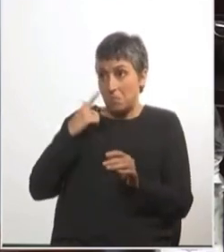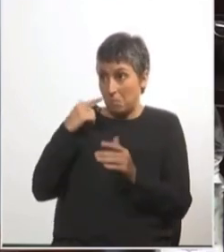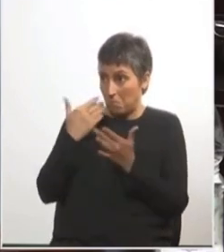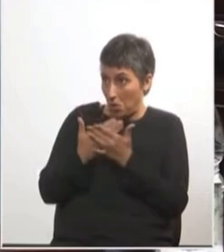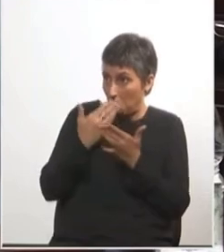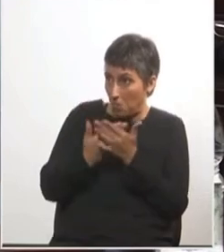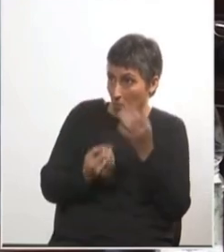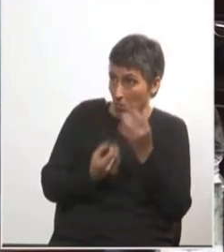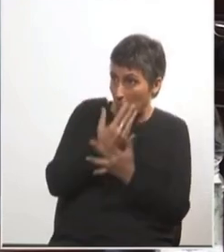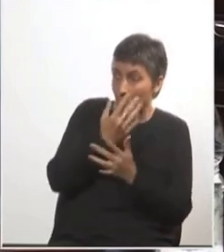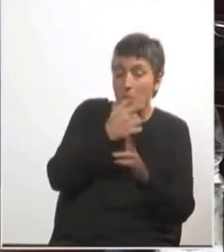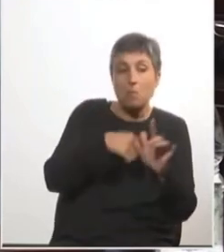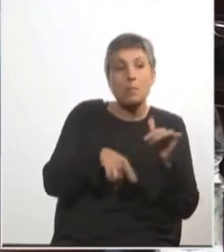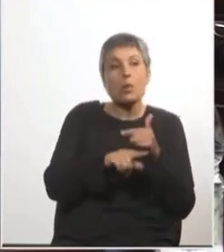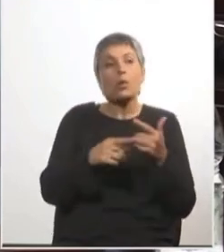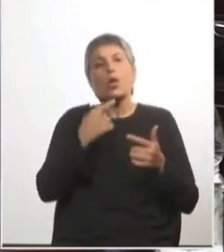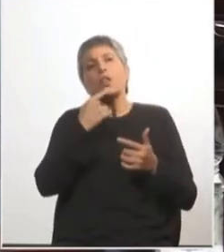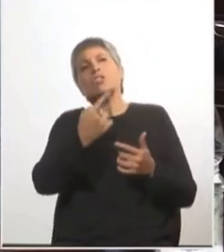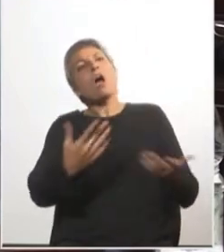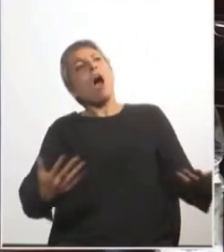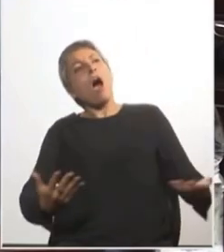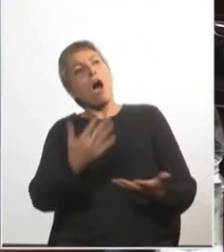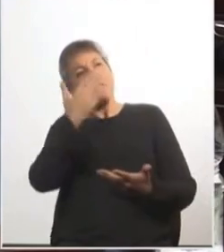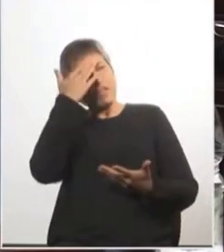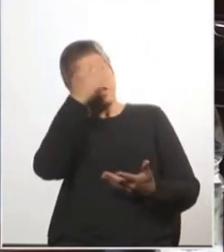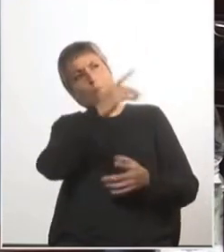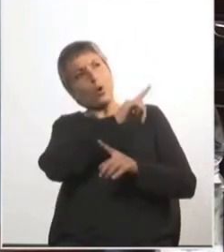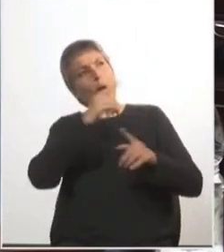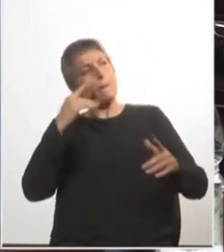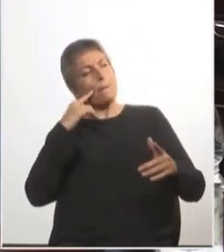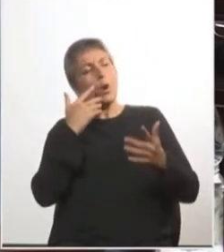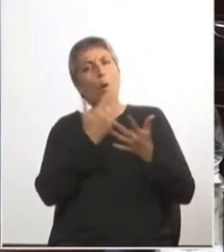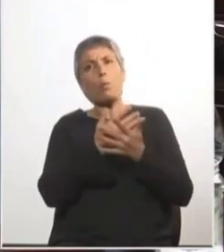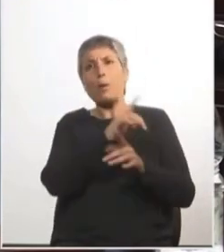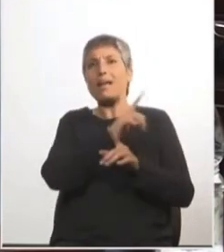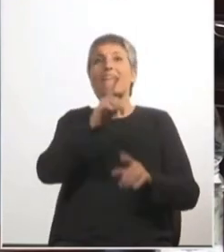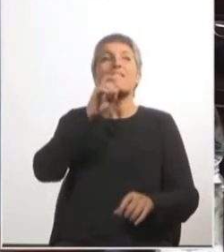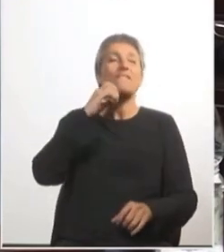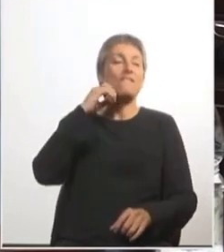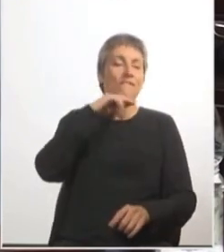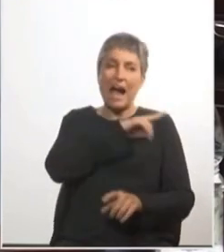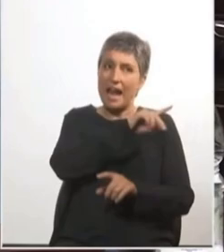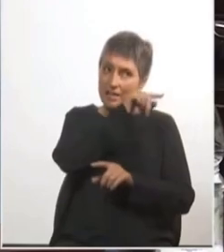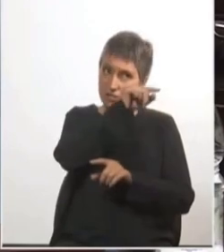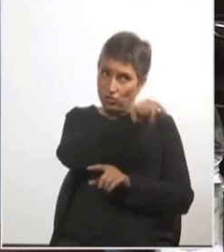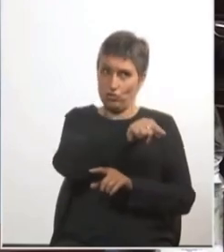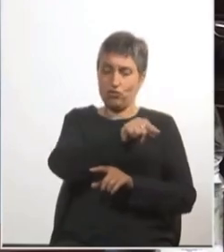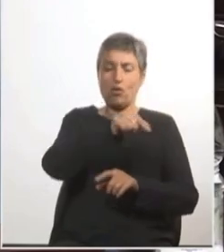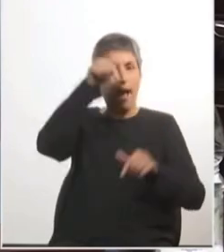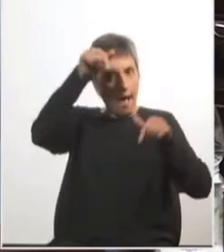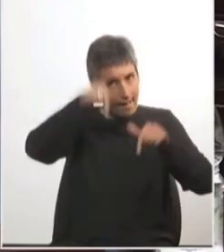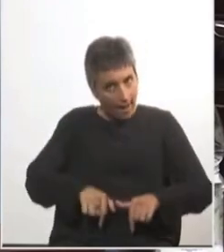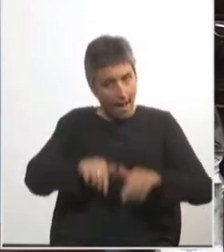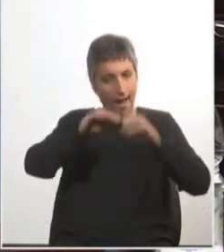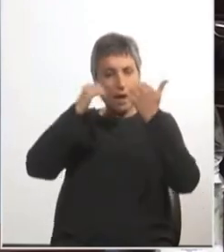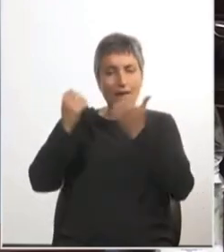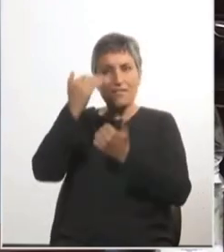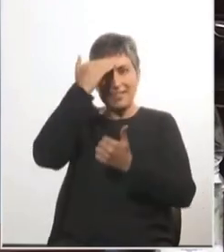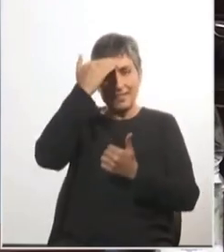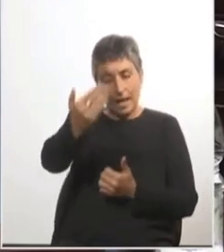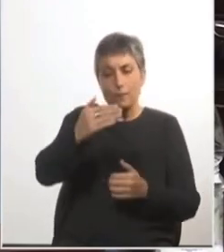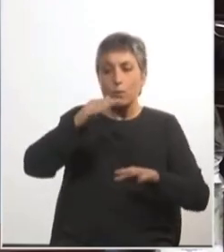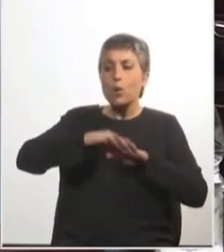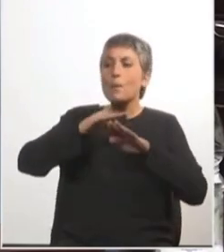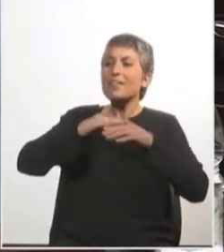no son propuestas, cuando se dice el Frente Amplio no propone, falso. El Frente Amplio en esta Cámara, a la hora de discutir